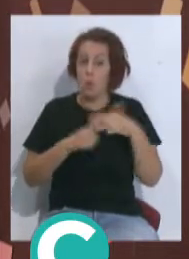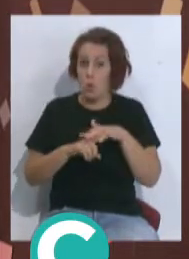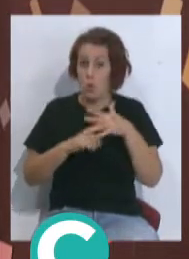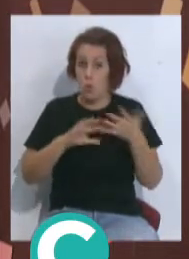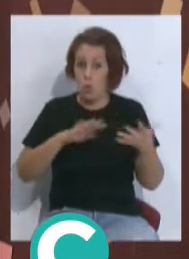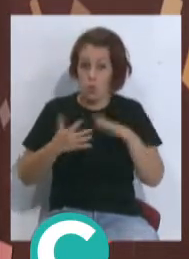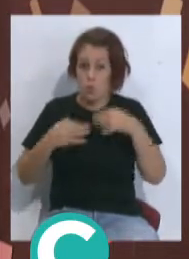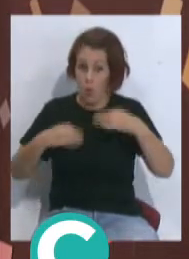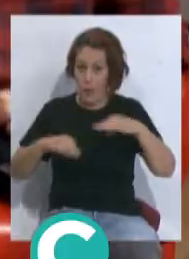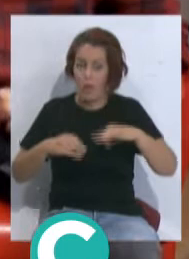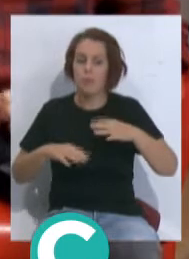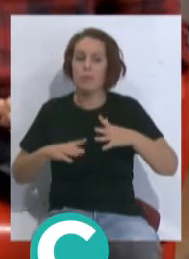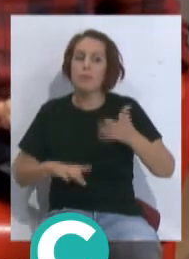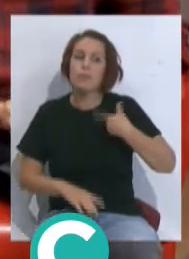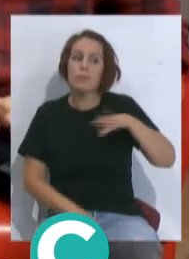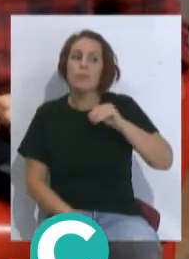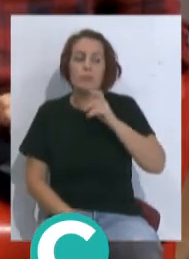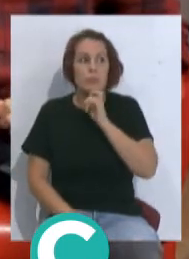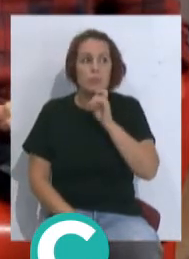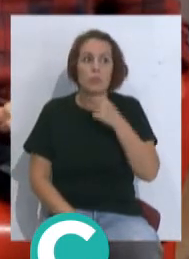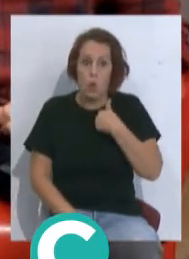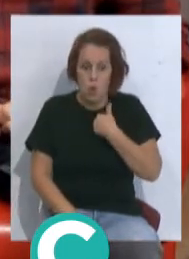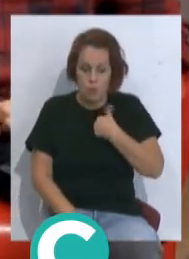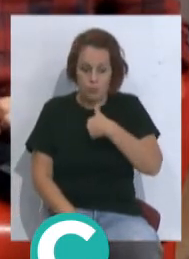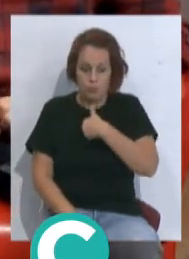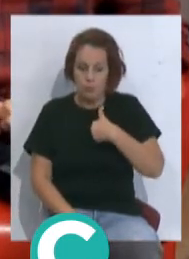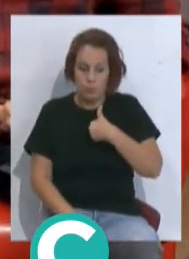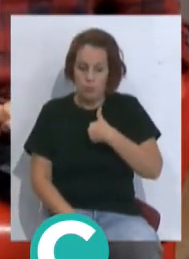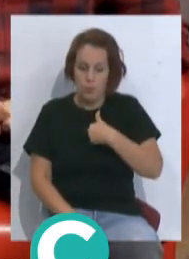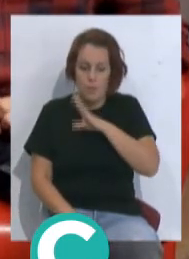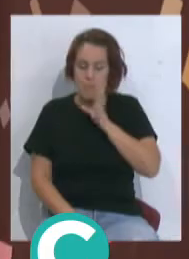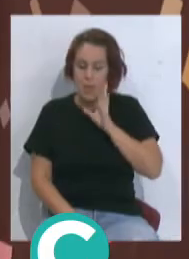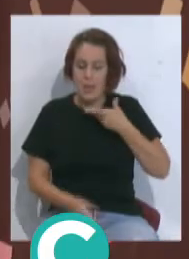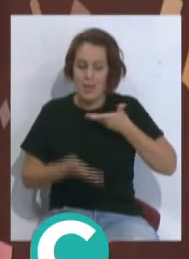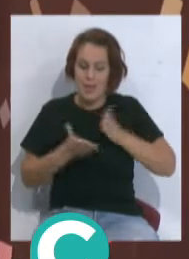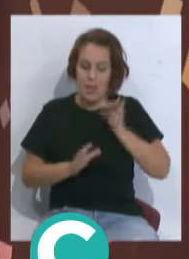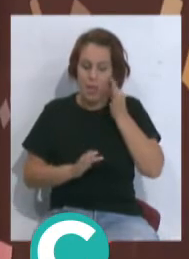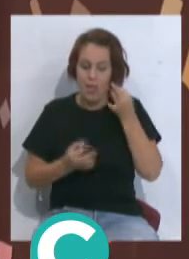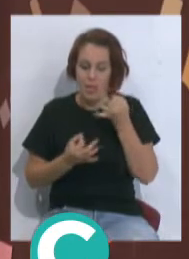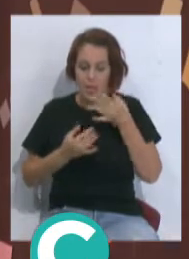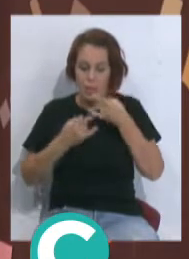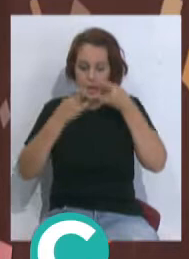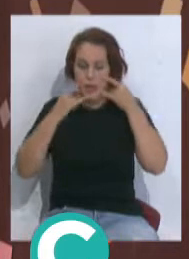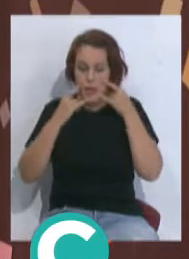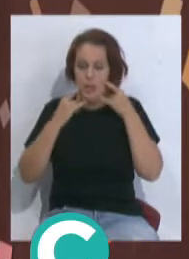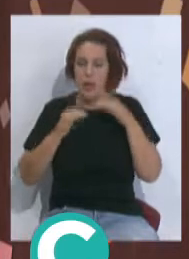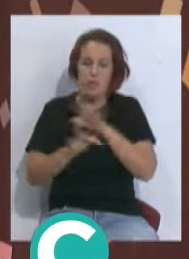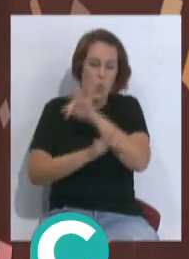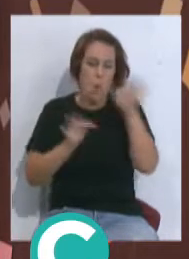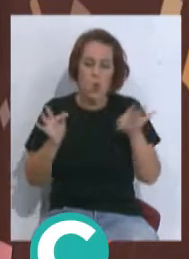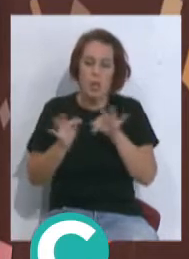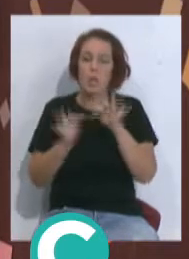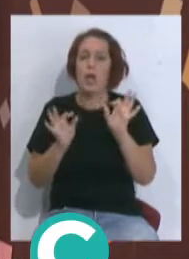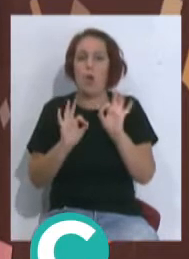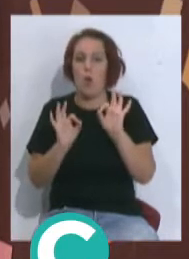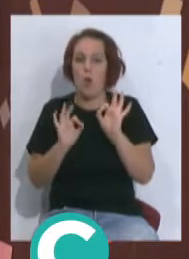por tanto, bueno, pues resulta difícil comprender, yo como madre, por ejemplo, que mi hija para entrar en el colegio tenga que llevar mascarilla todo el tiempo,